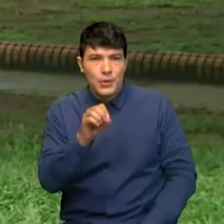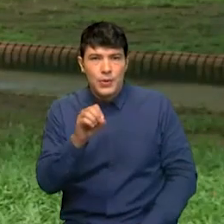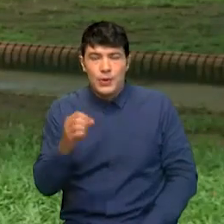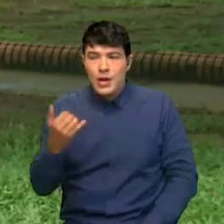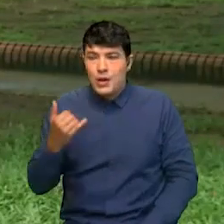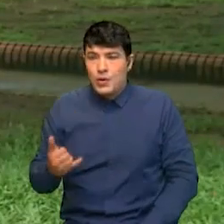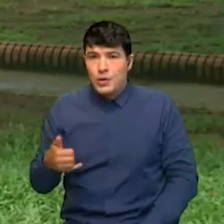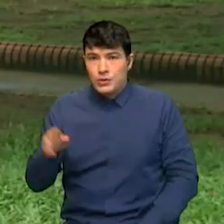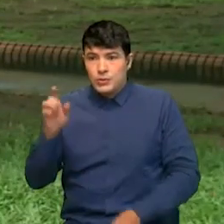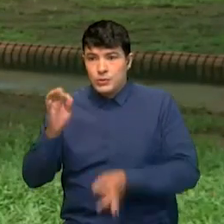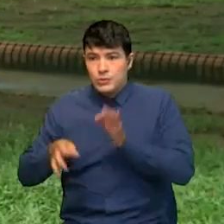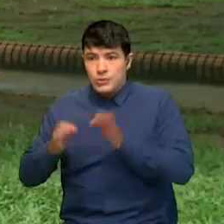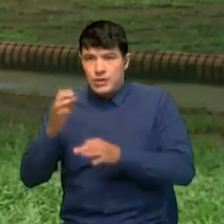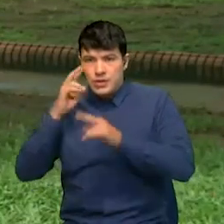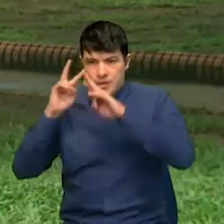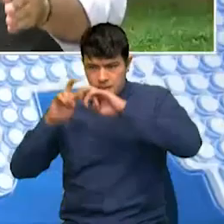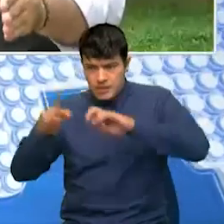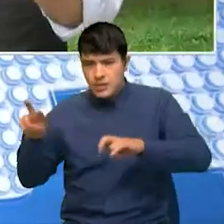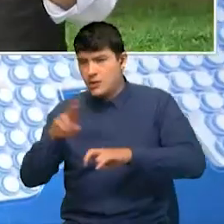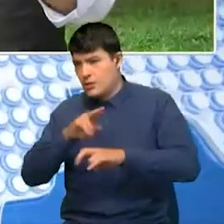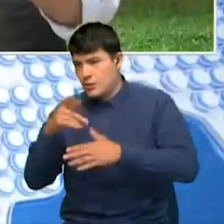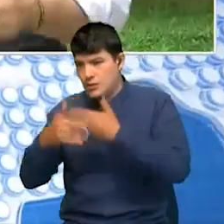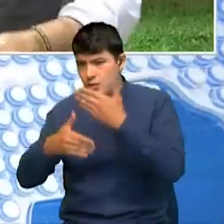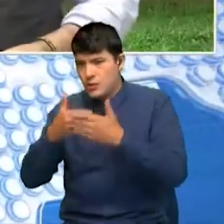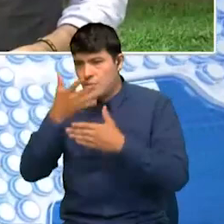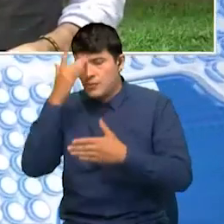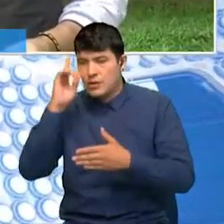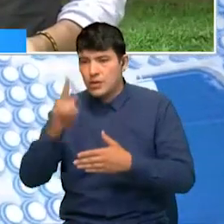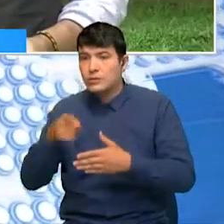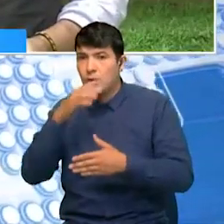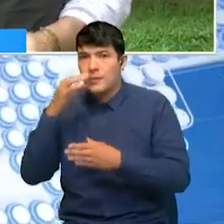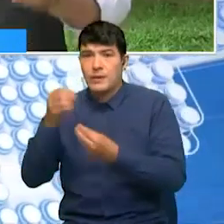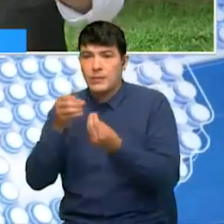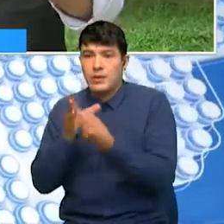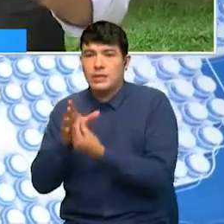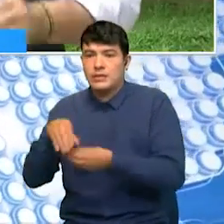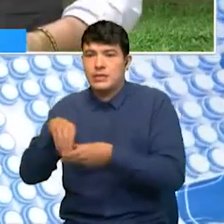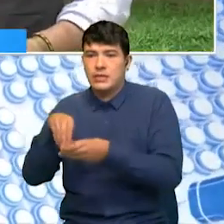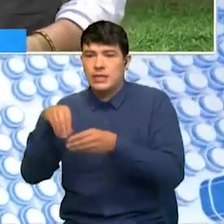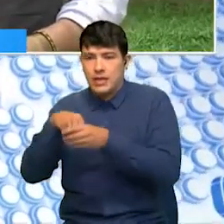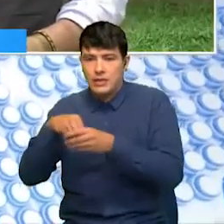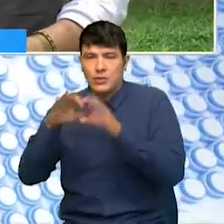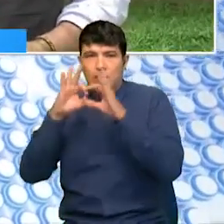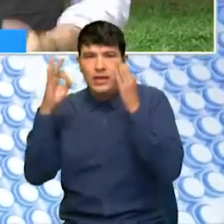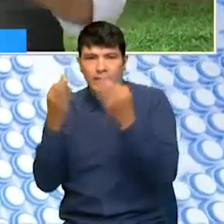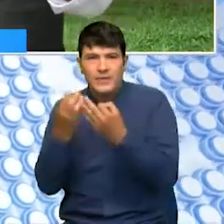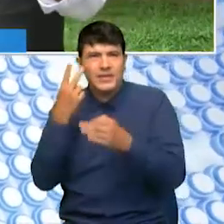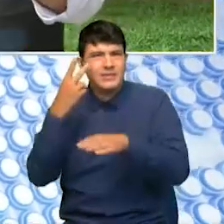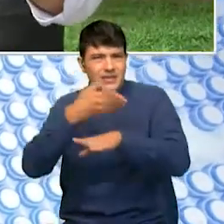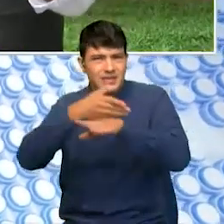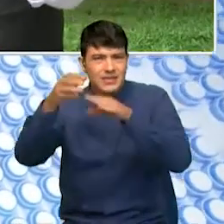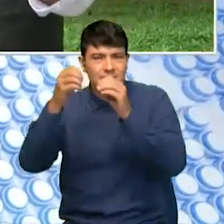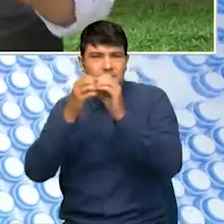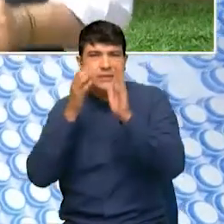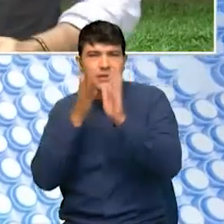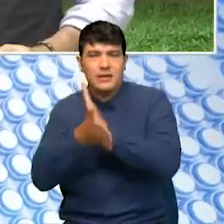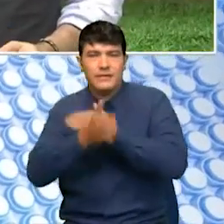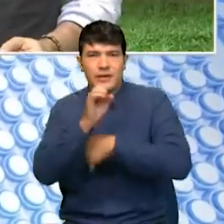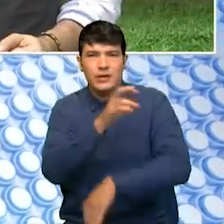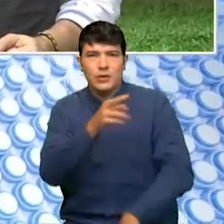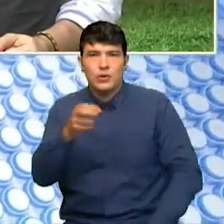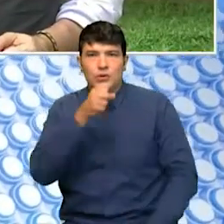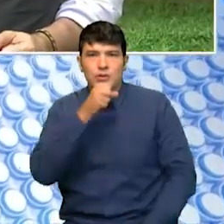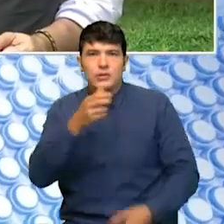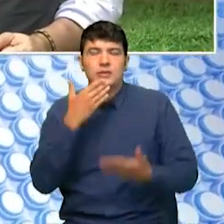justicia le sigue otros procesos entre ellos por violencia intrafamiliar información que tenemos a esta hora regreso con ustedes al